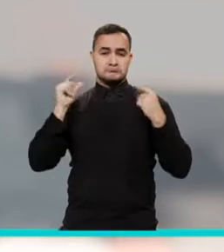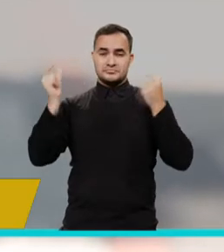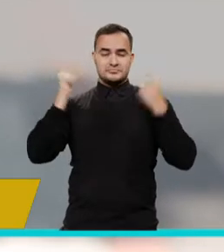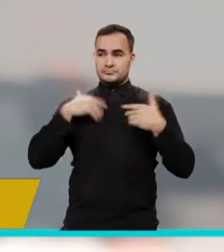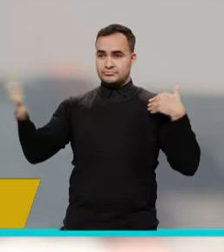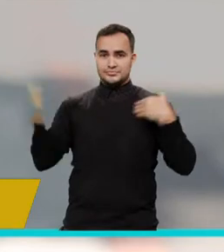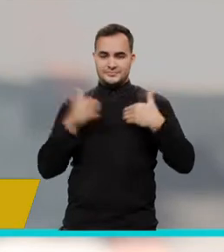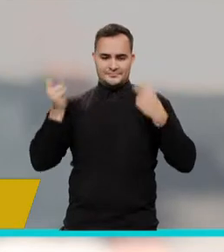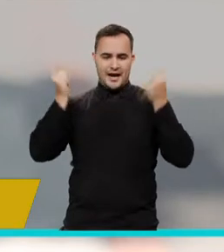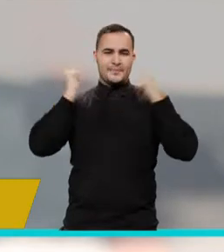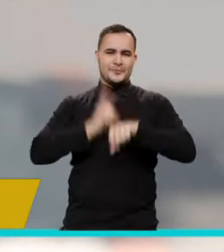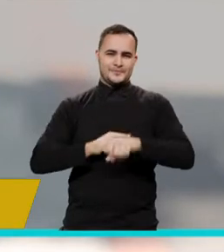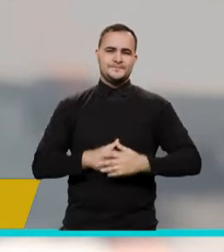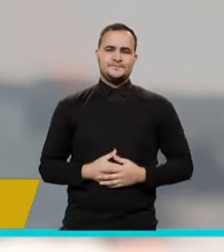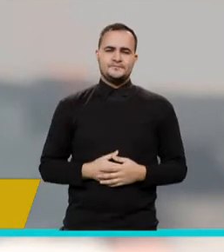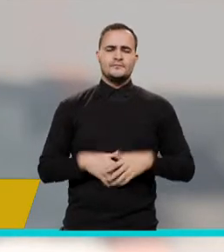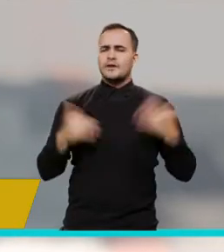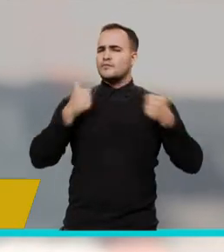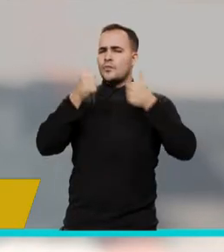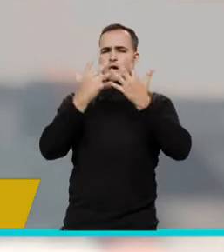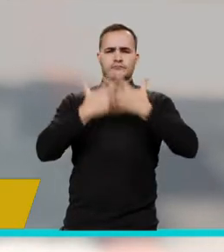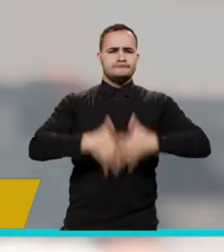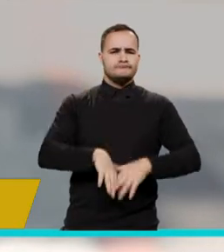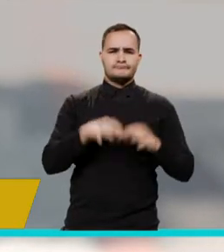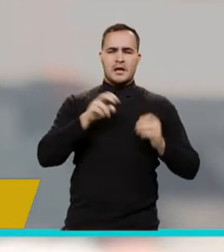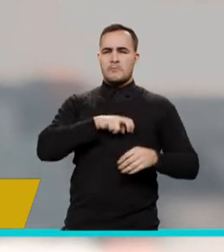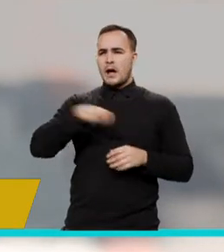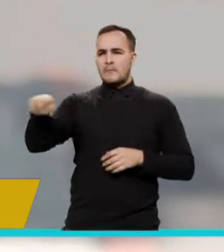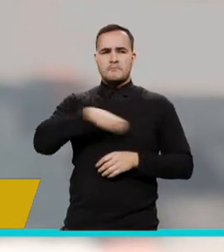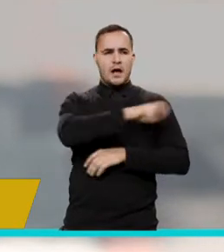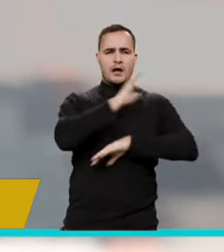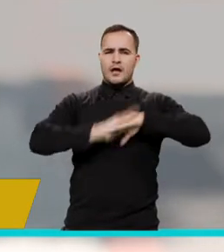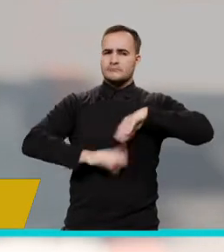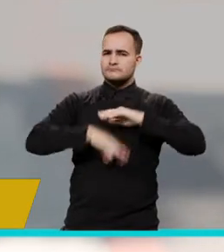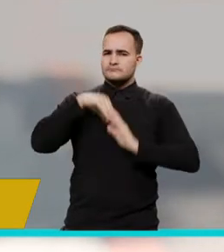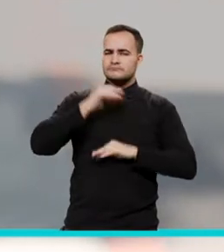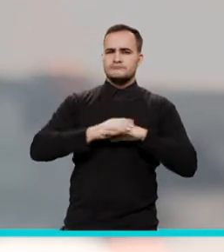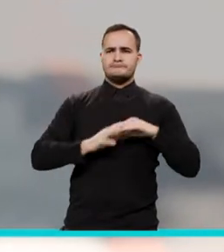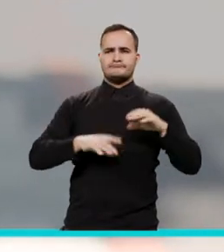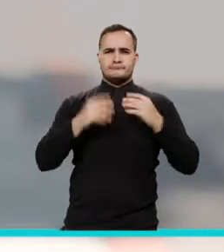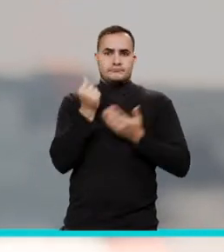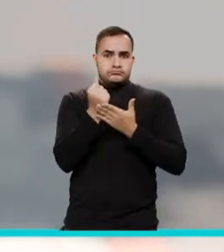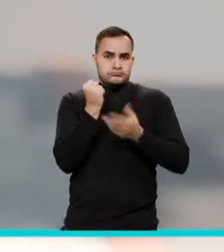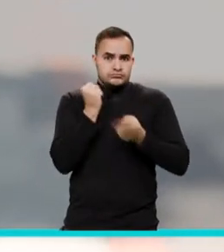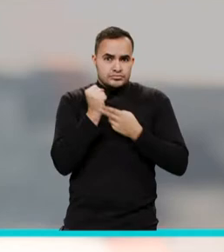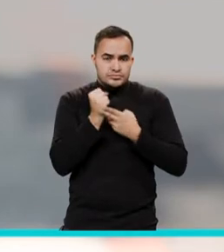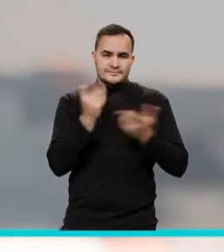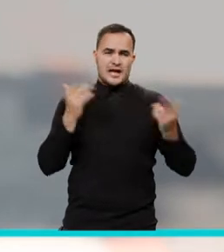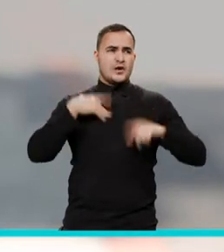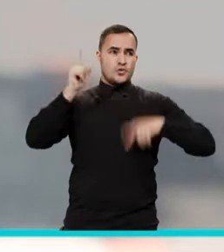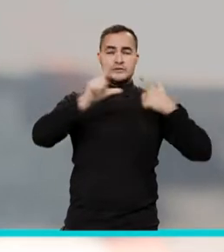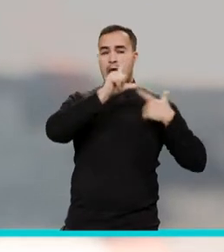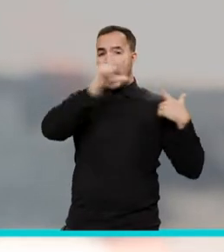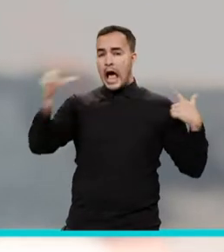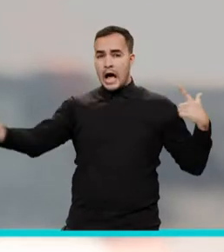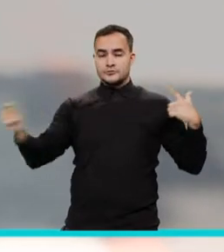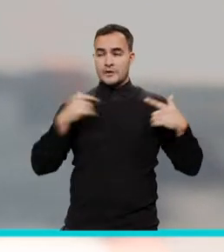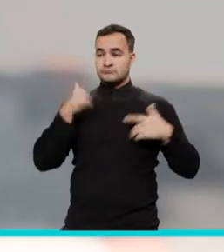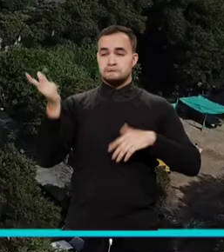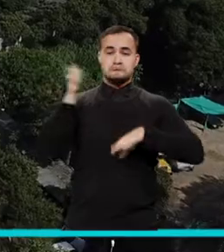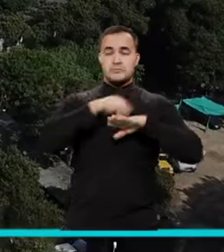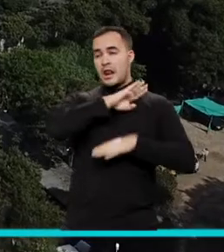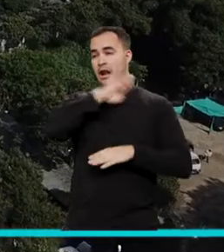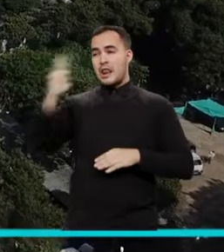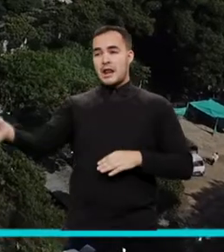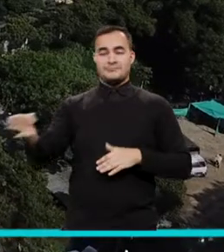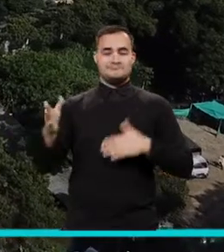muy buenas en cuanto a movilidad, economía, mucha gente se tiene que desplazar pues grandes distancias, entonces va a ser muy